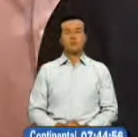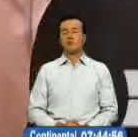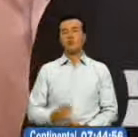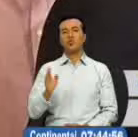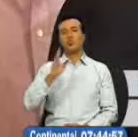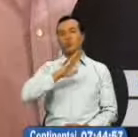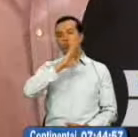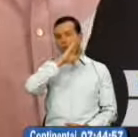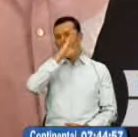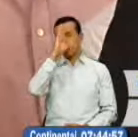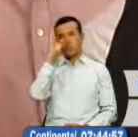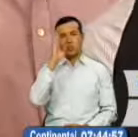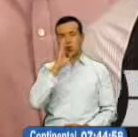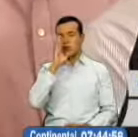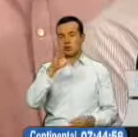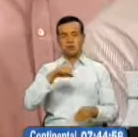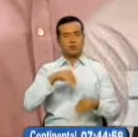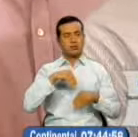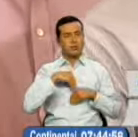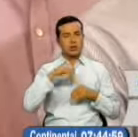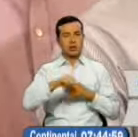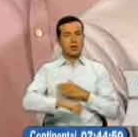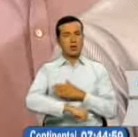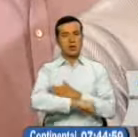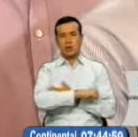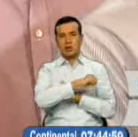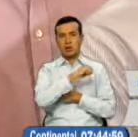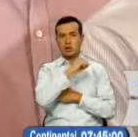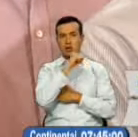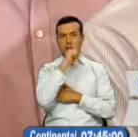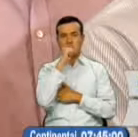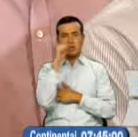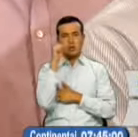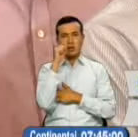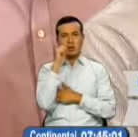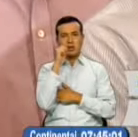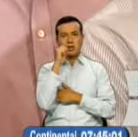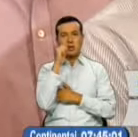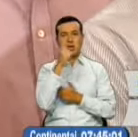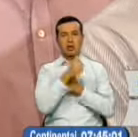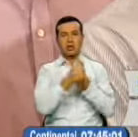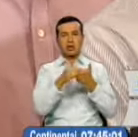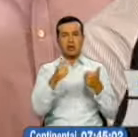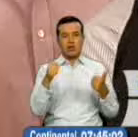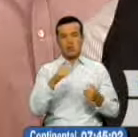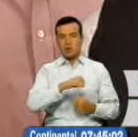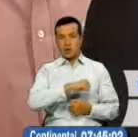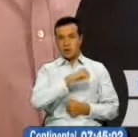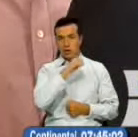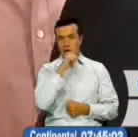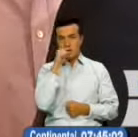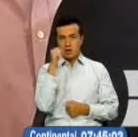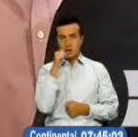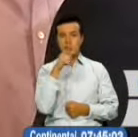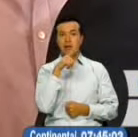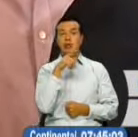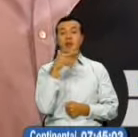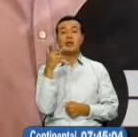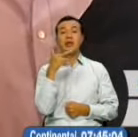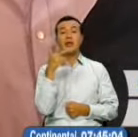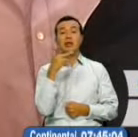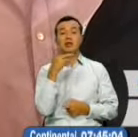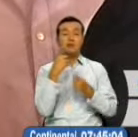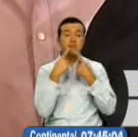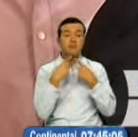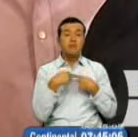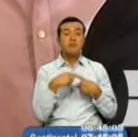Jamás reconoceremos la victoria de un candidato declarado